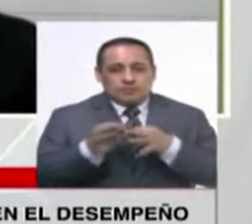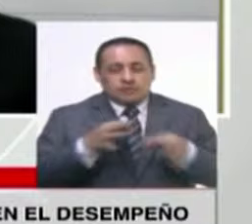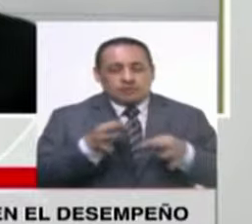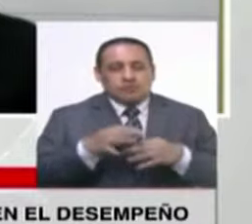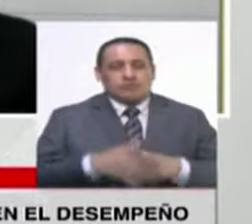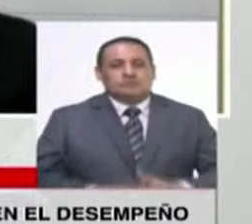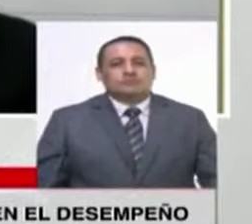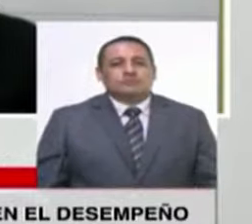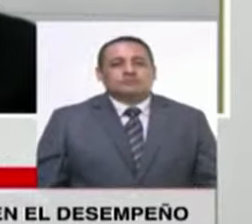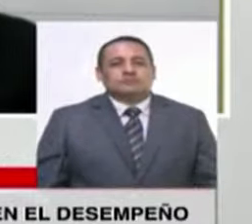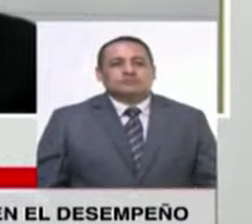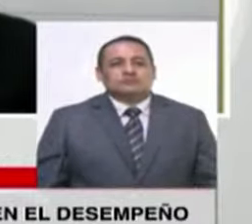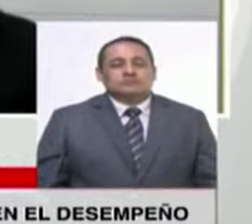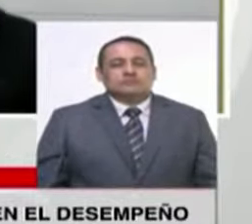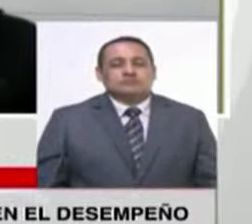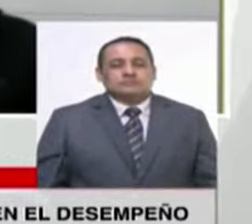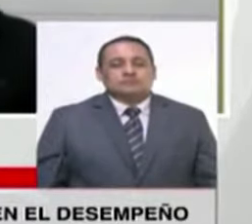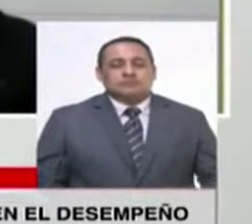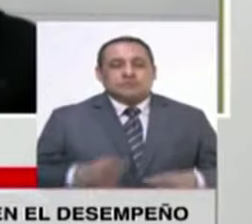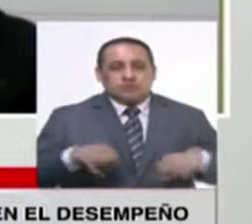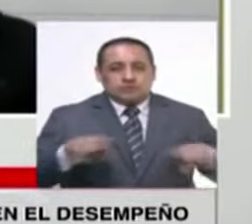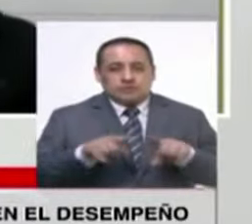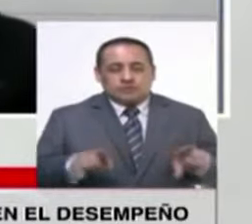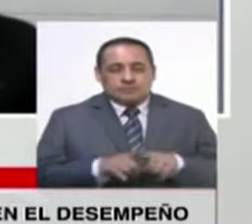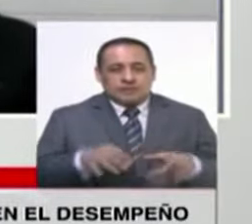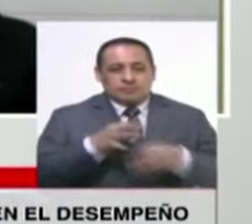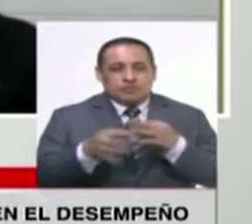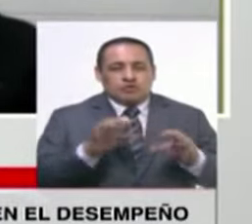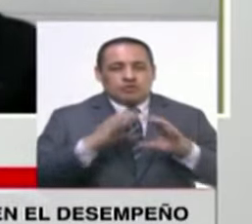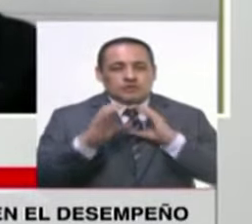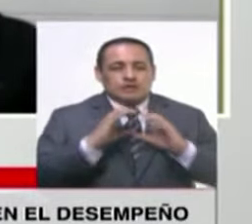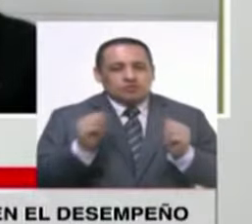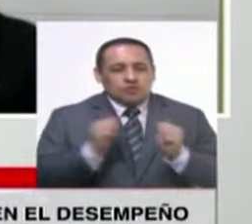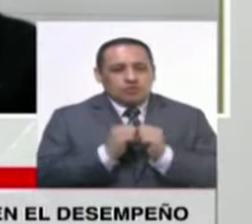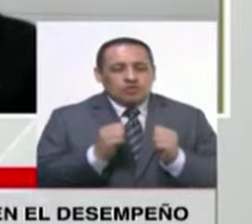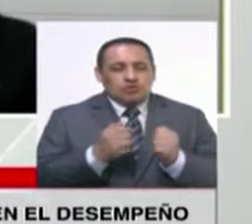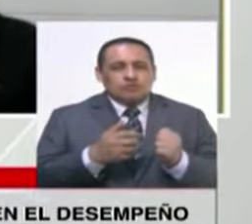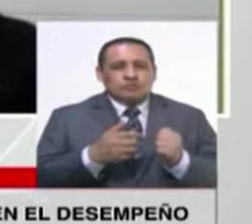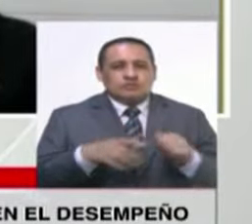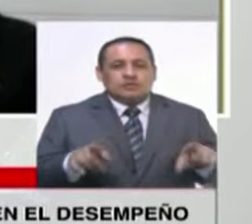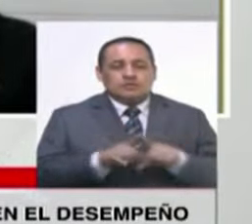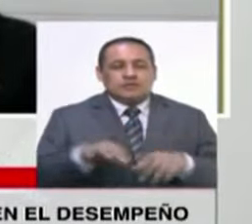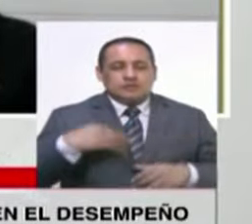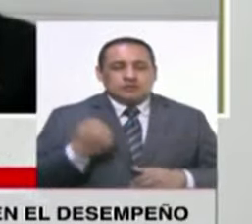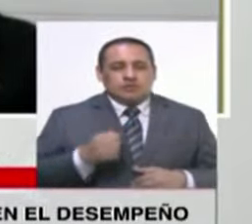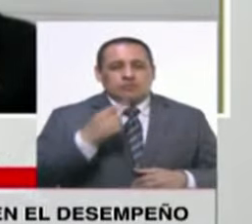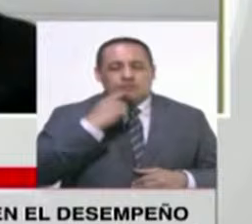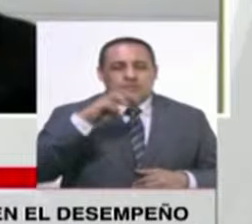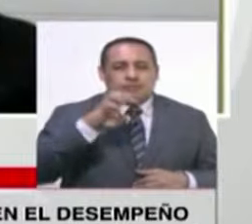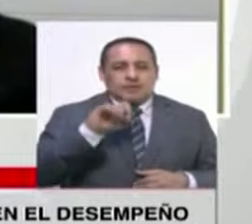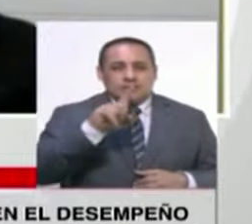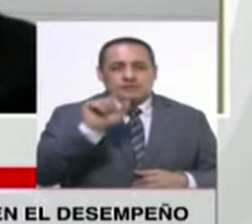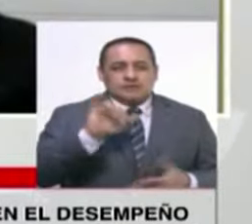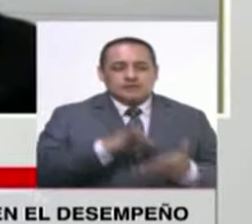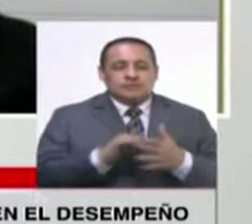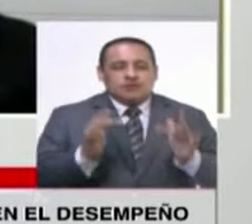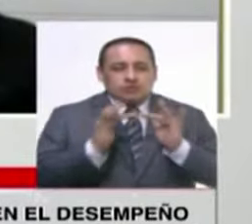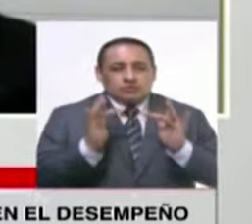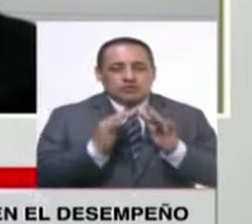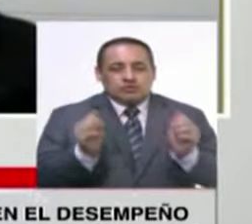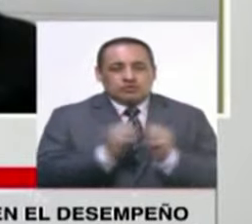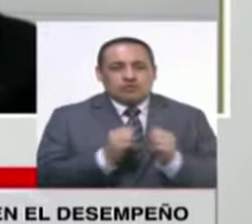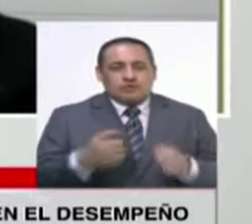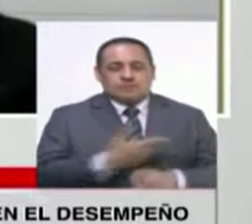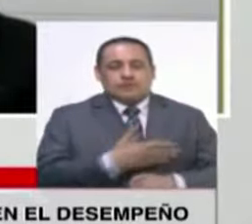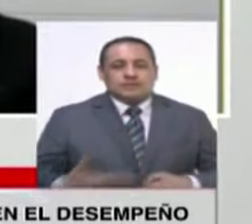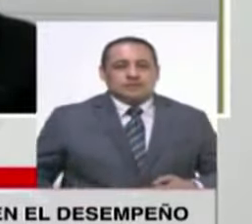mencionó. Usted mencionó que eso lo estaban conversando justamente con el señor Vladimir Mesa, quien tenía contactos directamente con